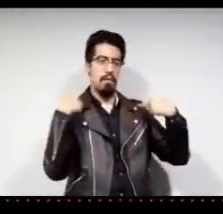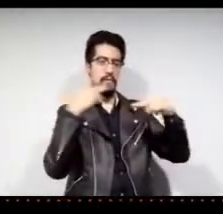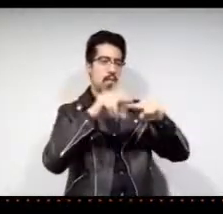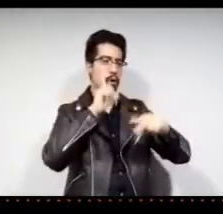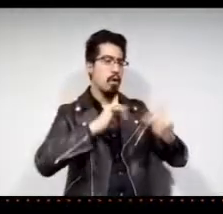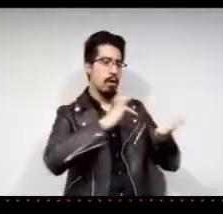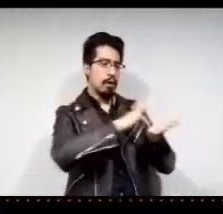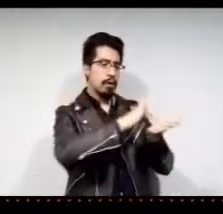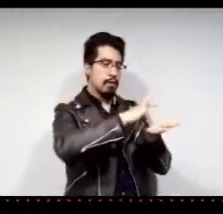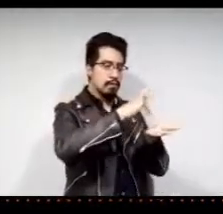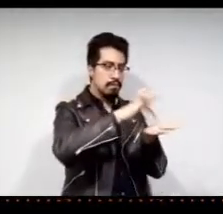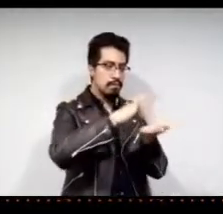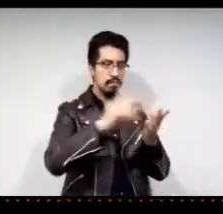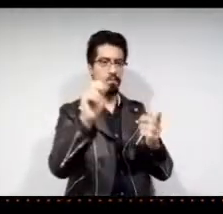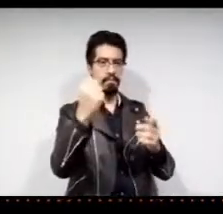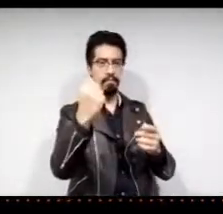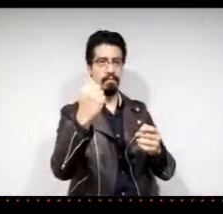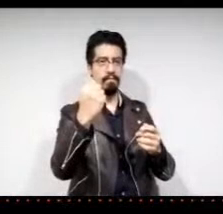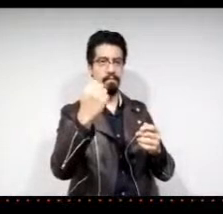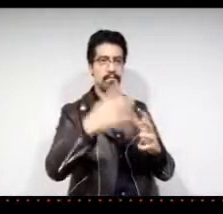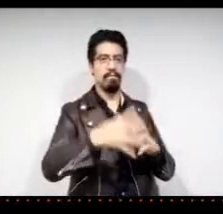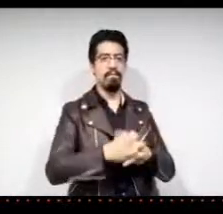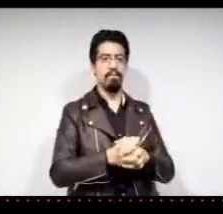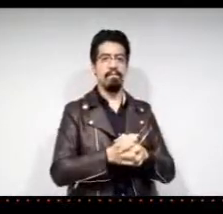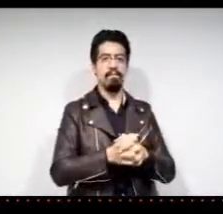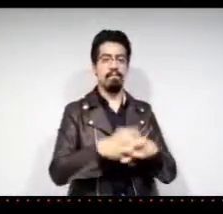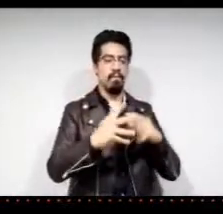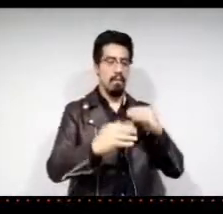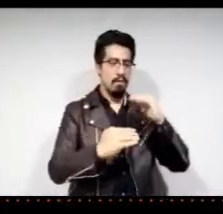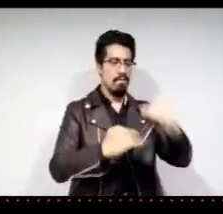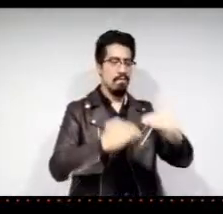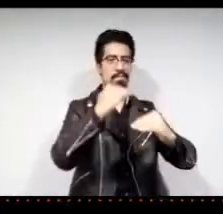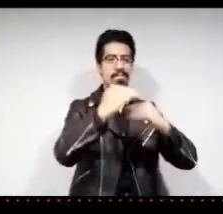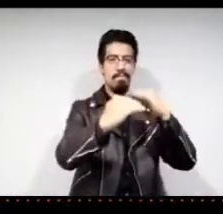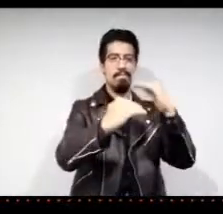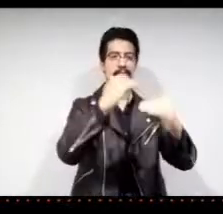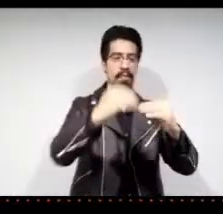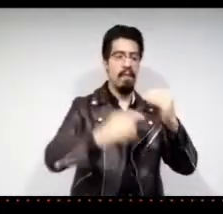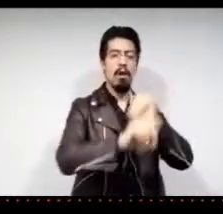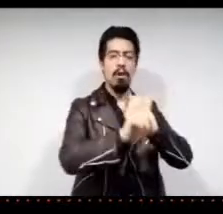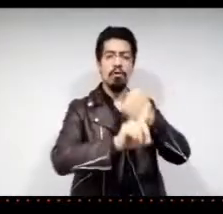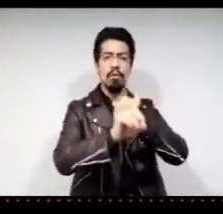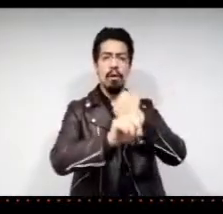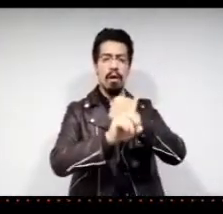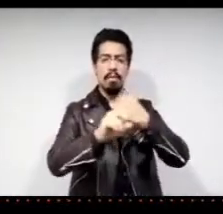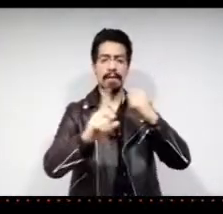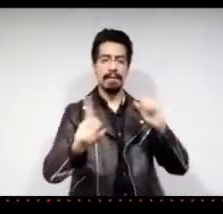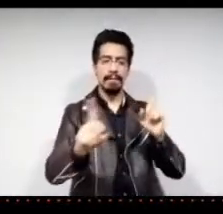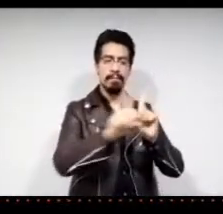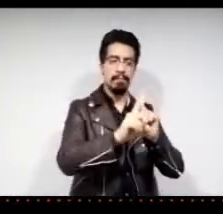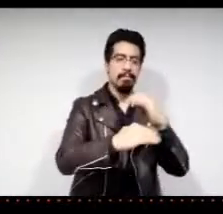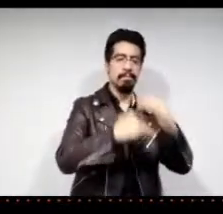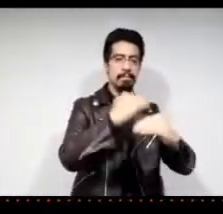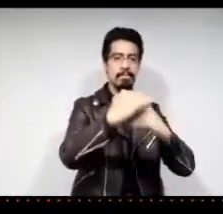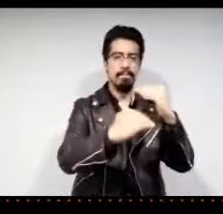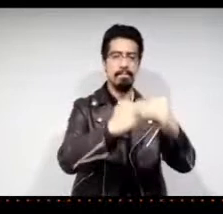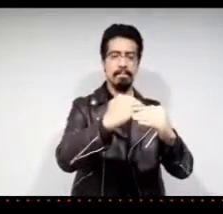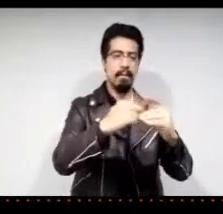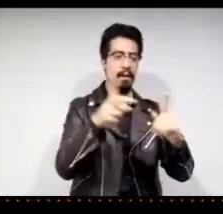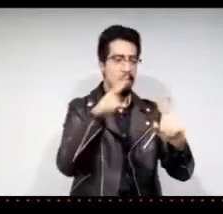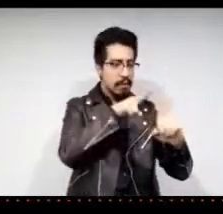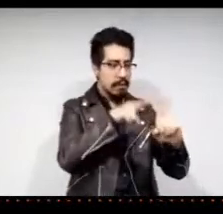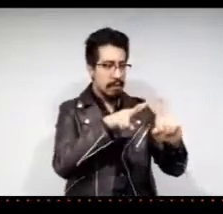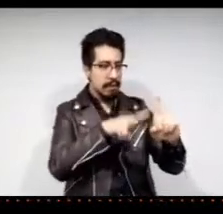tener además un escalamiento, digamos, de los problemas que se pudieran presentar y tener un monitoreo prácticamente del 100%